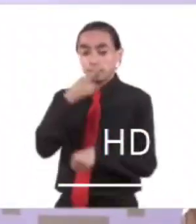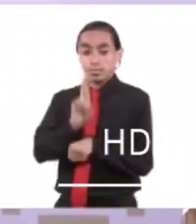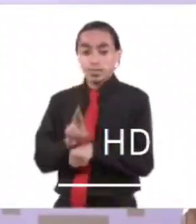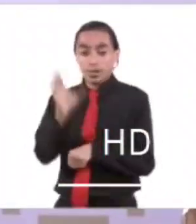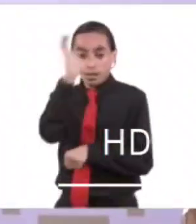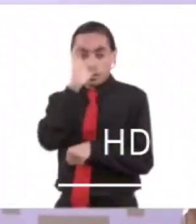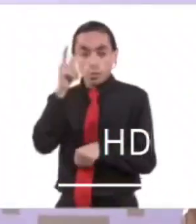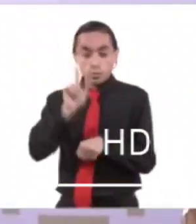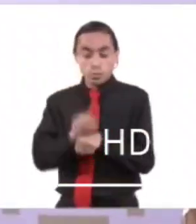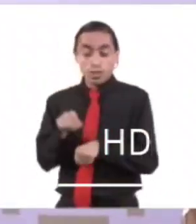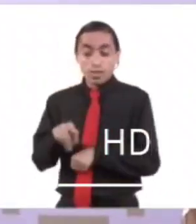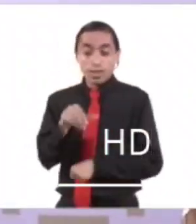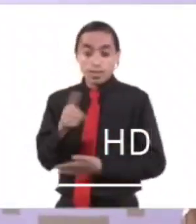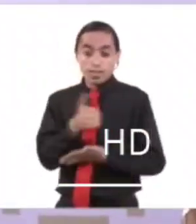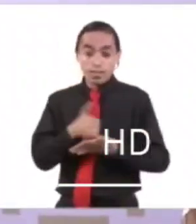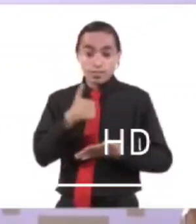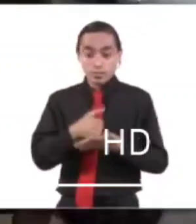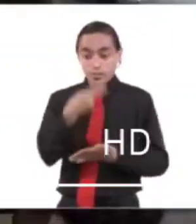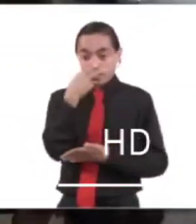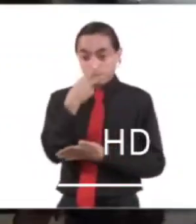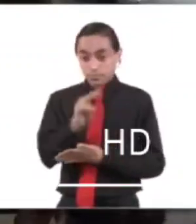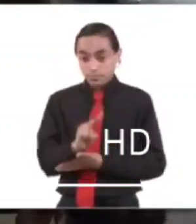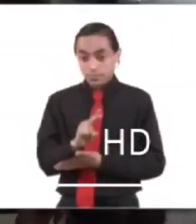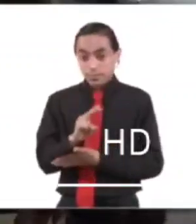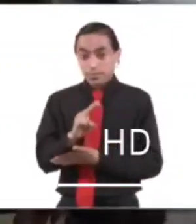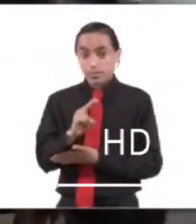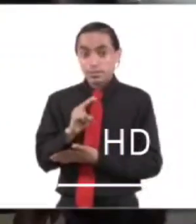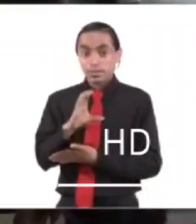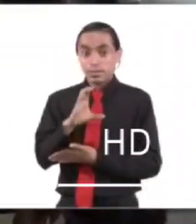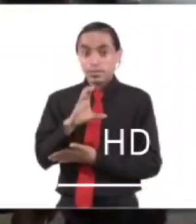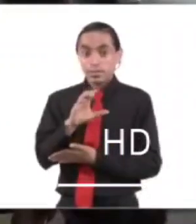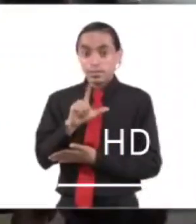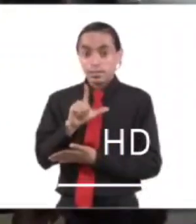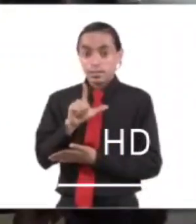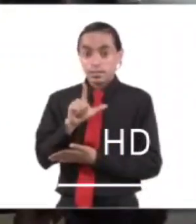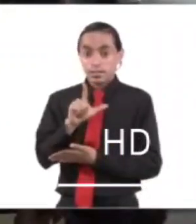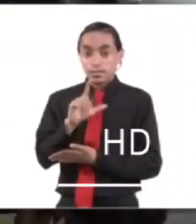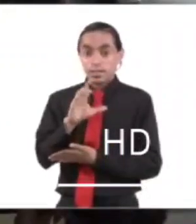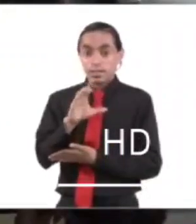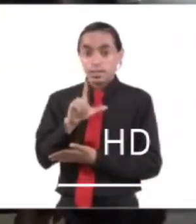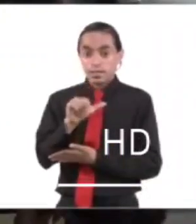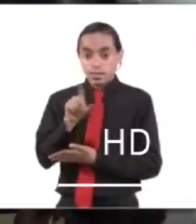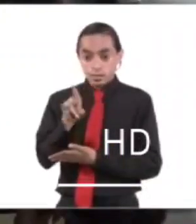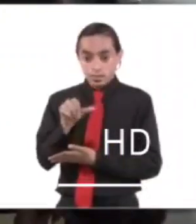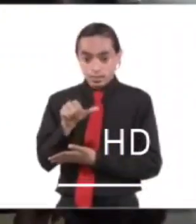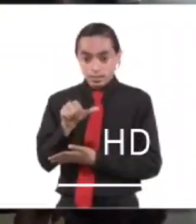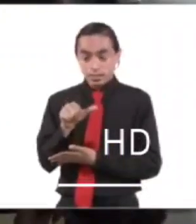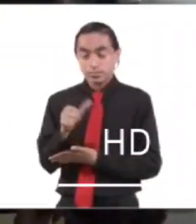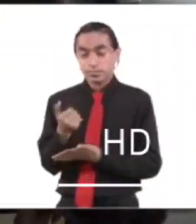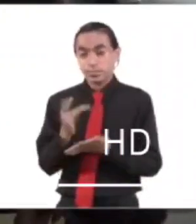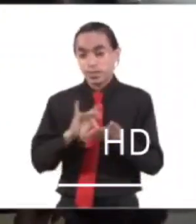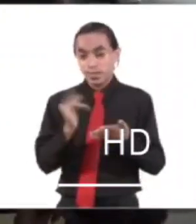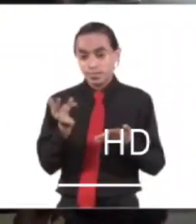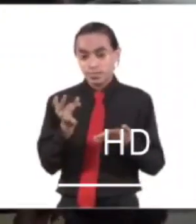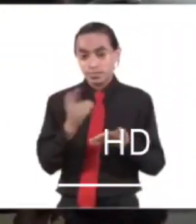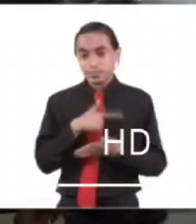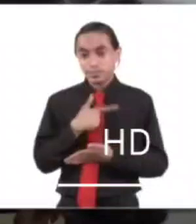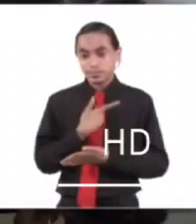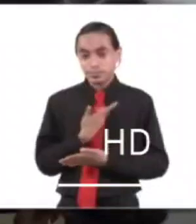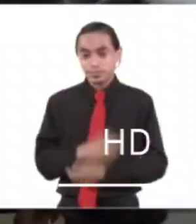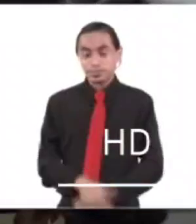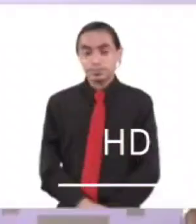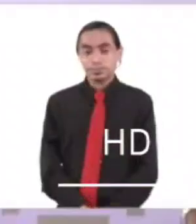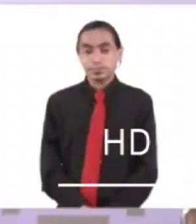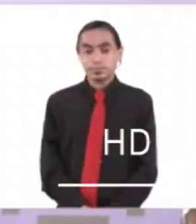de Cultura de aquí de la Ciudad de México, a Claudia, mucho gusto, gracias. Claudia Curiel de